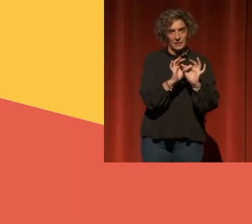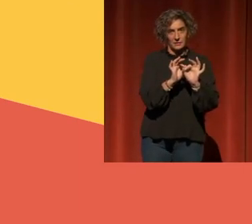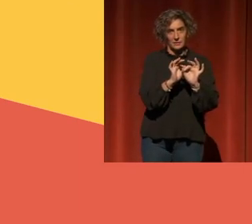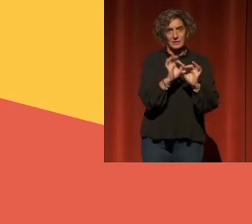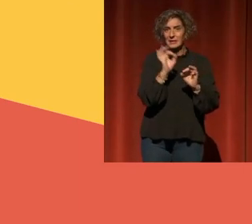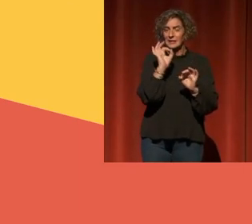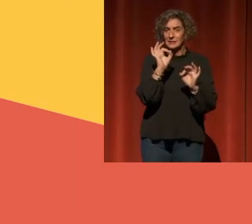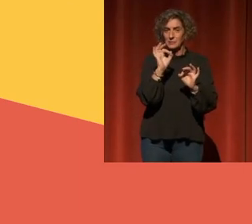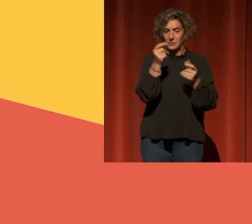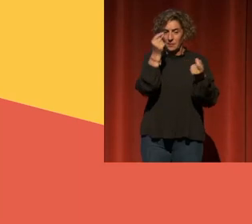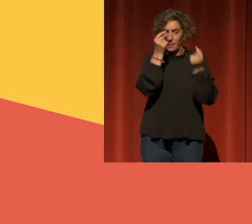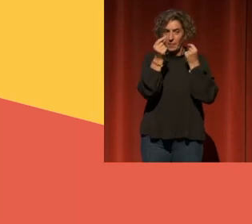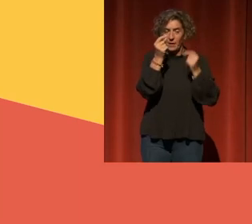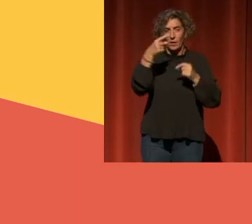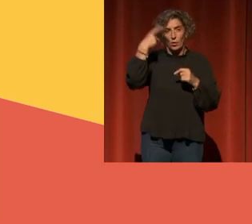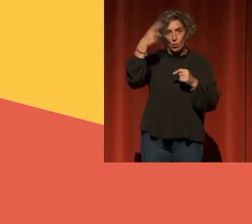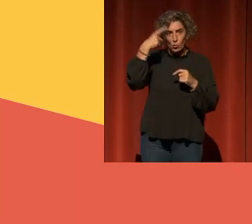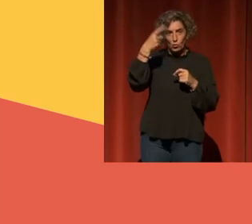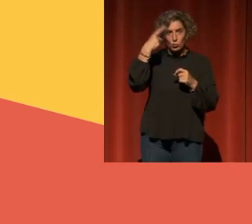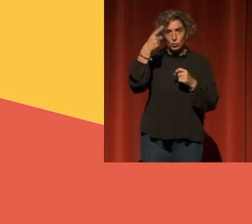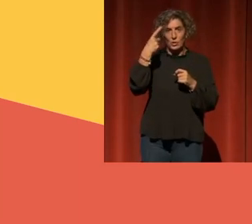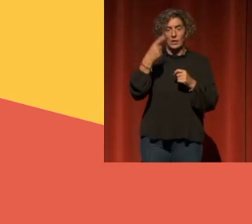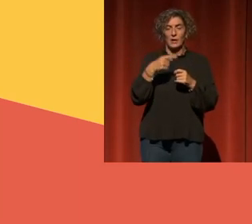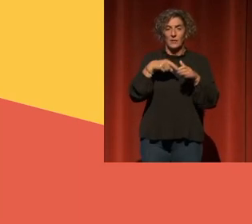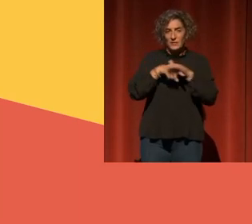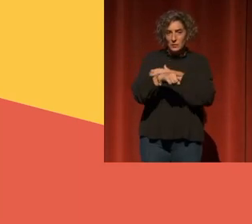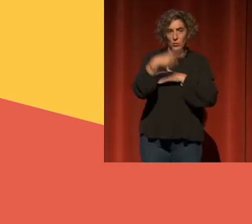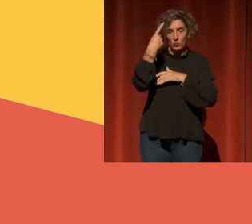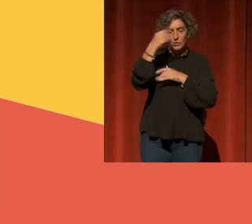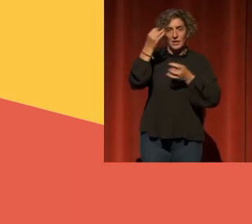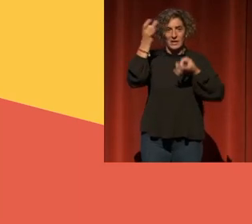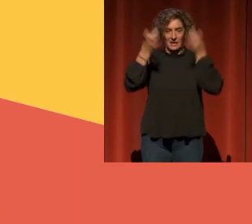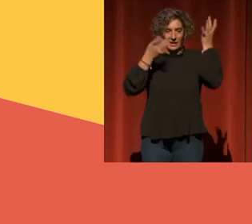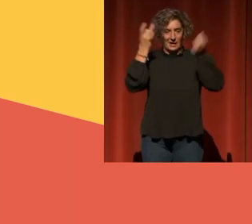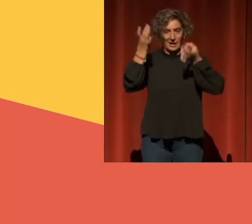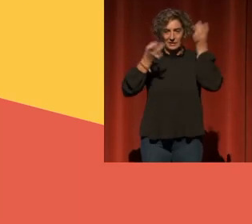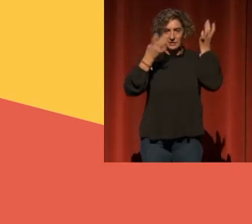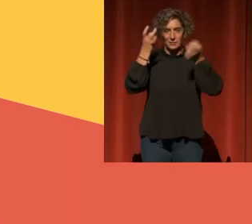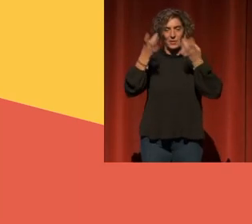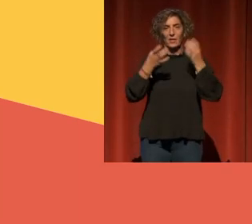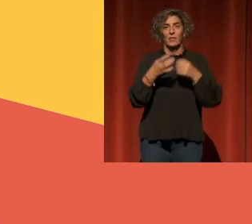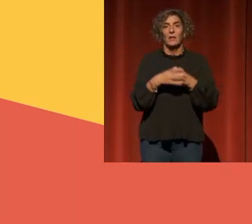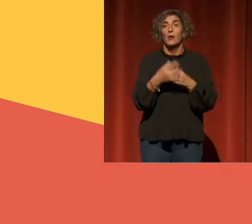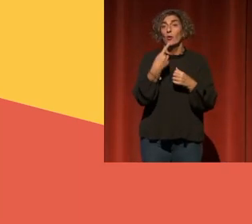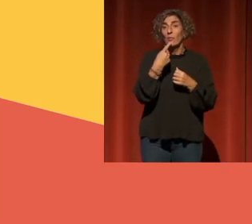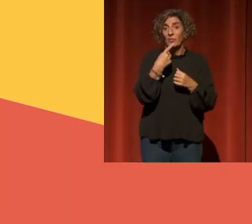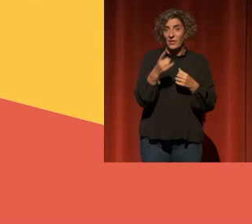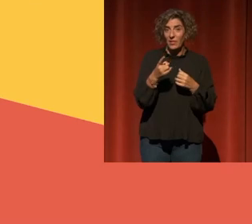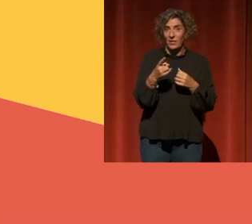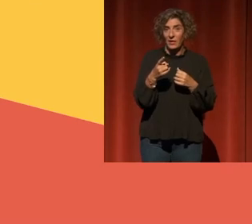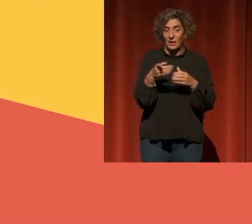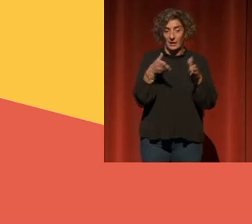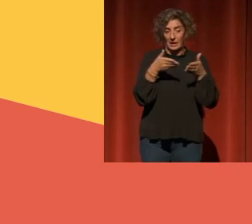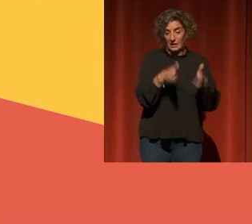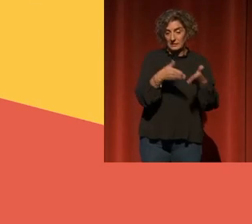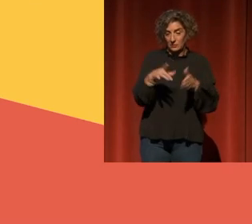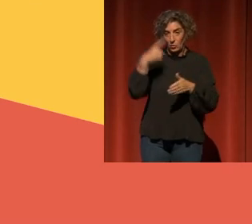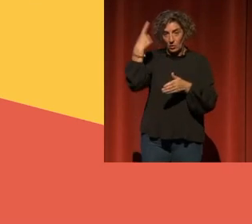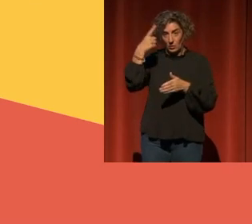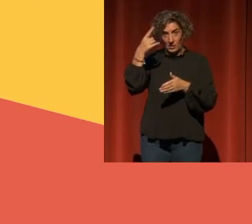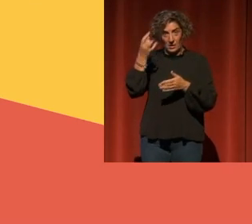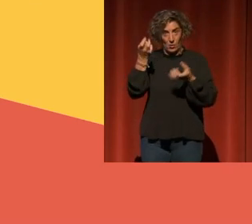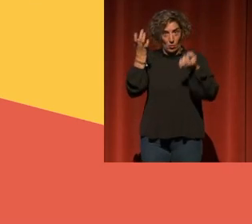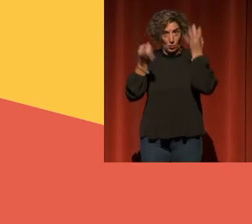exactamente a la cultura patrimonio cultural y creatividad porque argumentan que los sectores cultural y